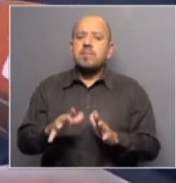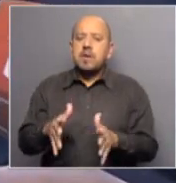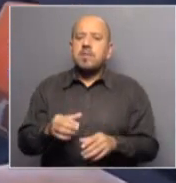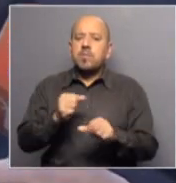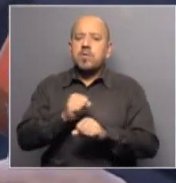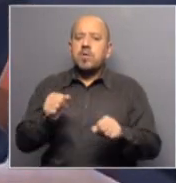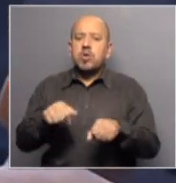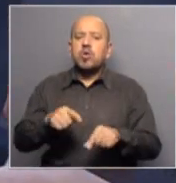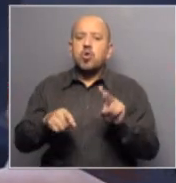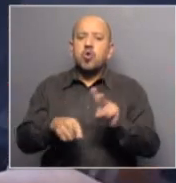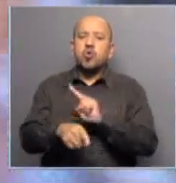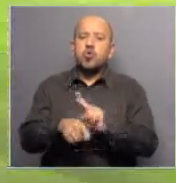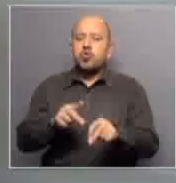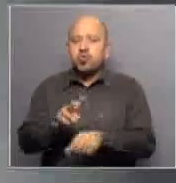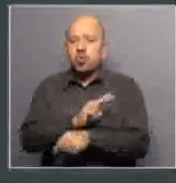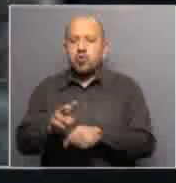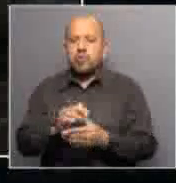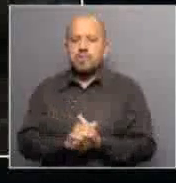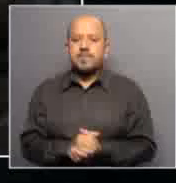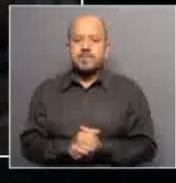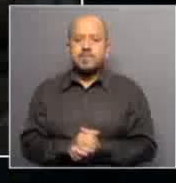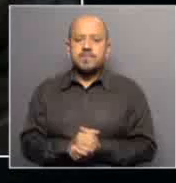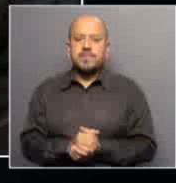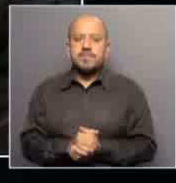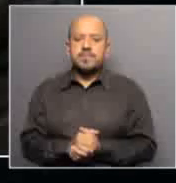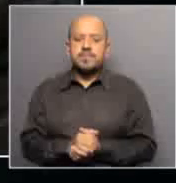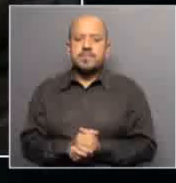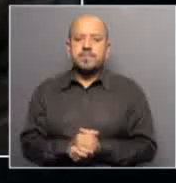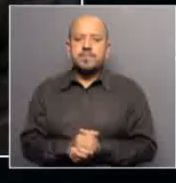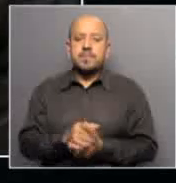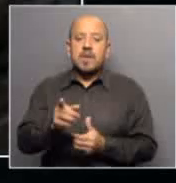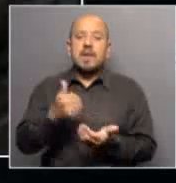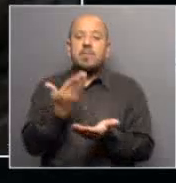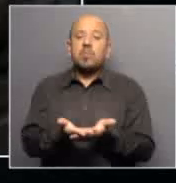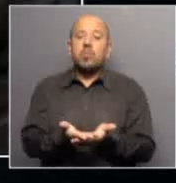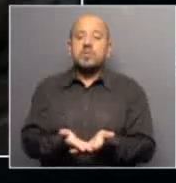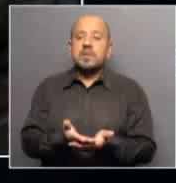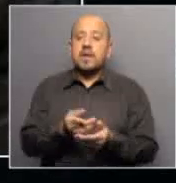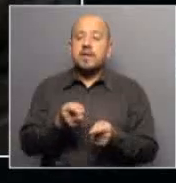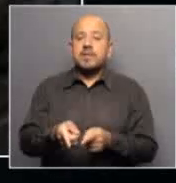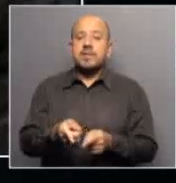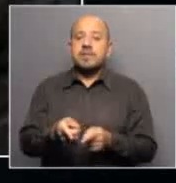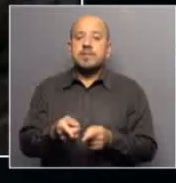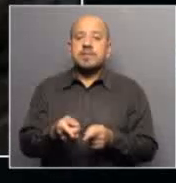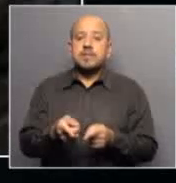establecer los controles correspondientes. Aparentemente la propuesta sería que pudiéramos entregar